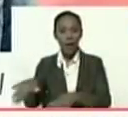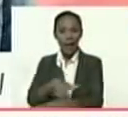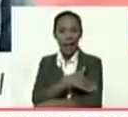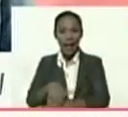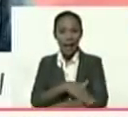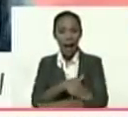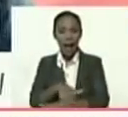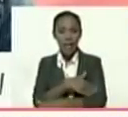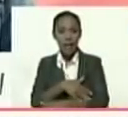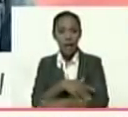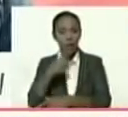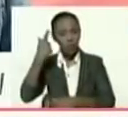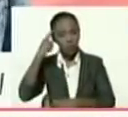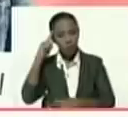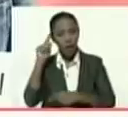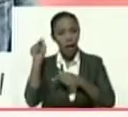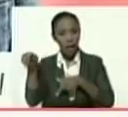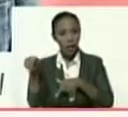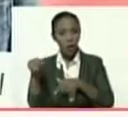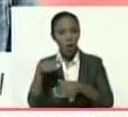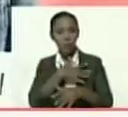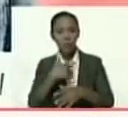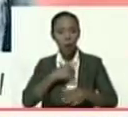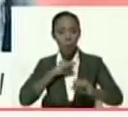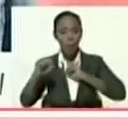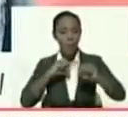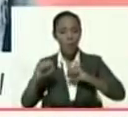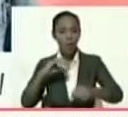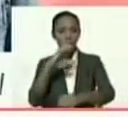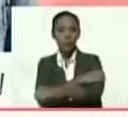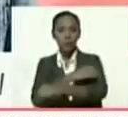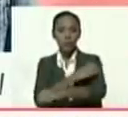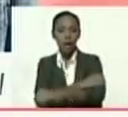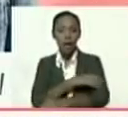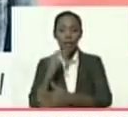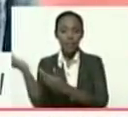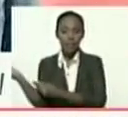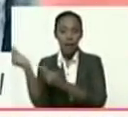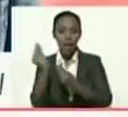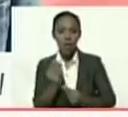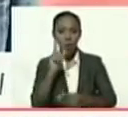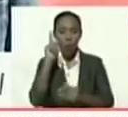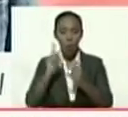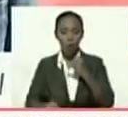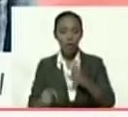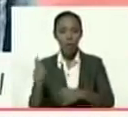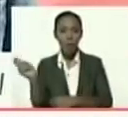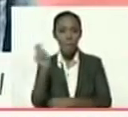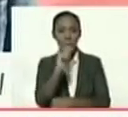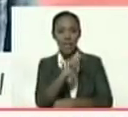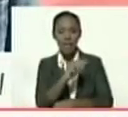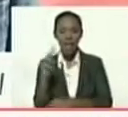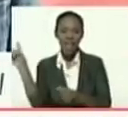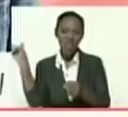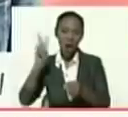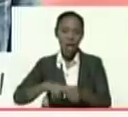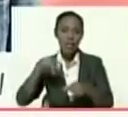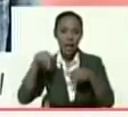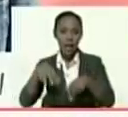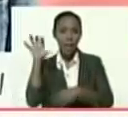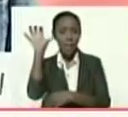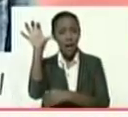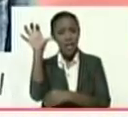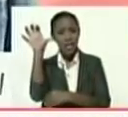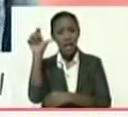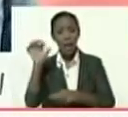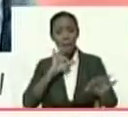que justamente estas movilizaciones de la ultraderecha han traído en los últimos meses violencia para el país. ¿De qué manera está preparado el